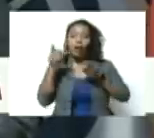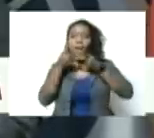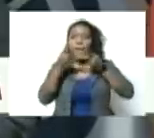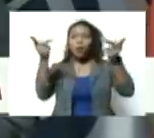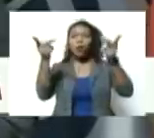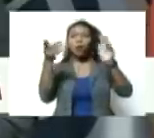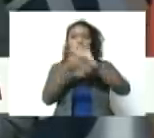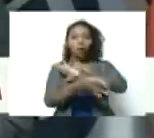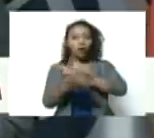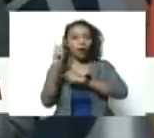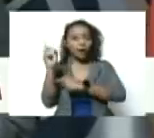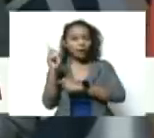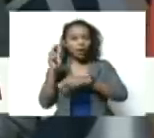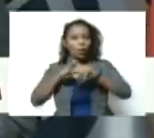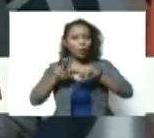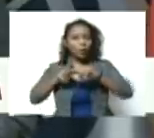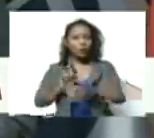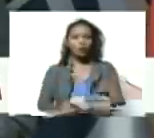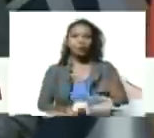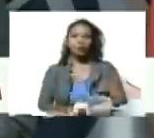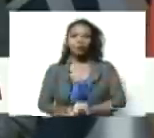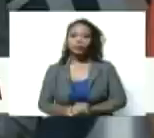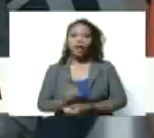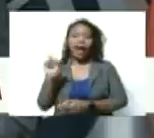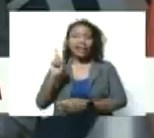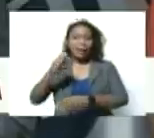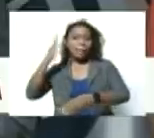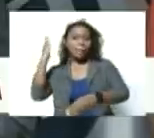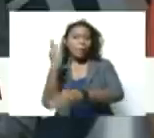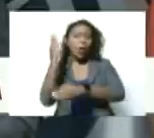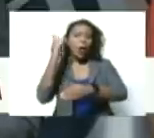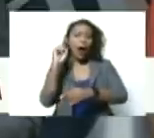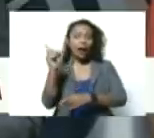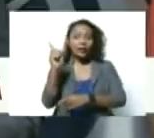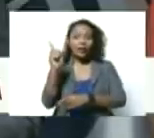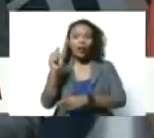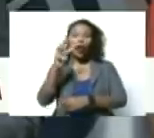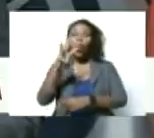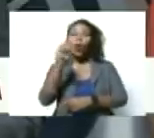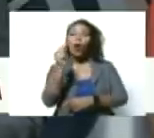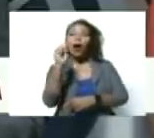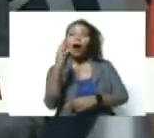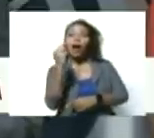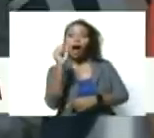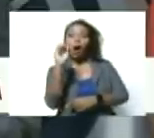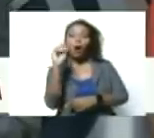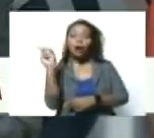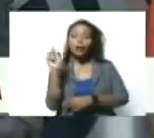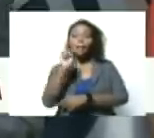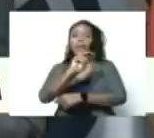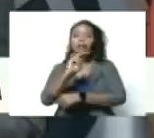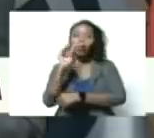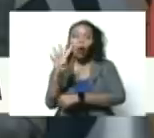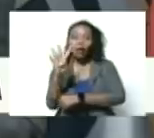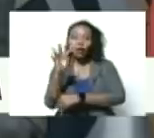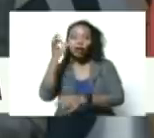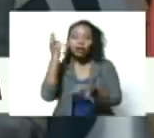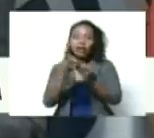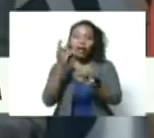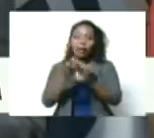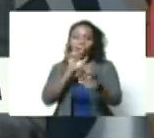tuvo condena. este 24 de